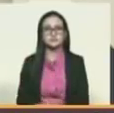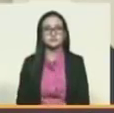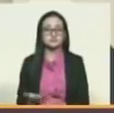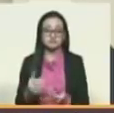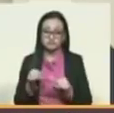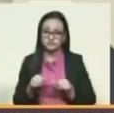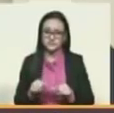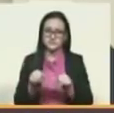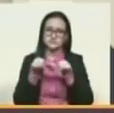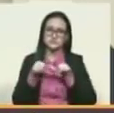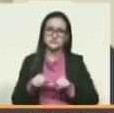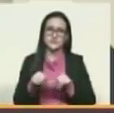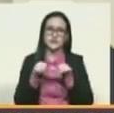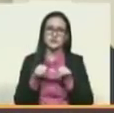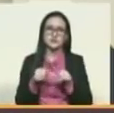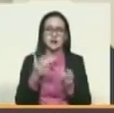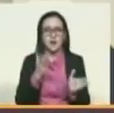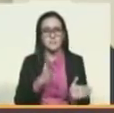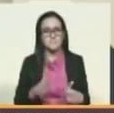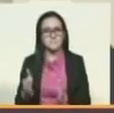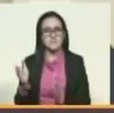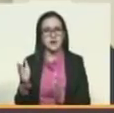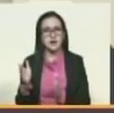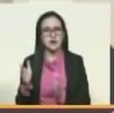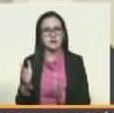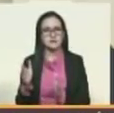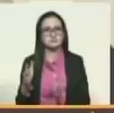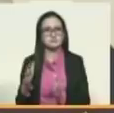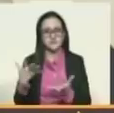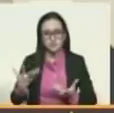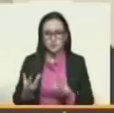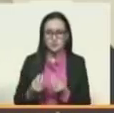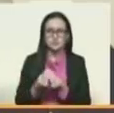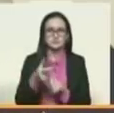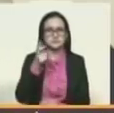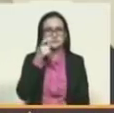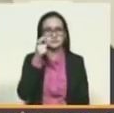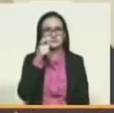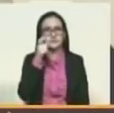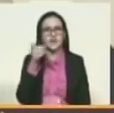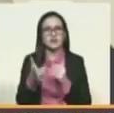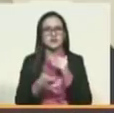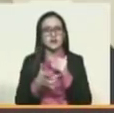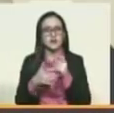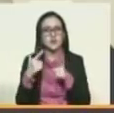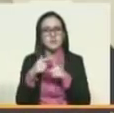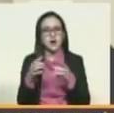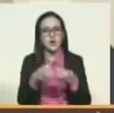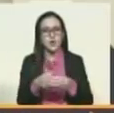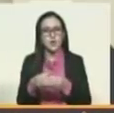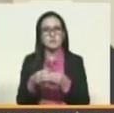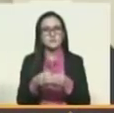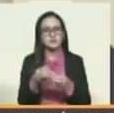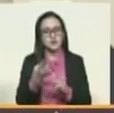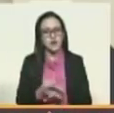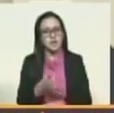seguiremos y continuaremos con nuestro plan de acompañamiento técnico con la Comisión de